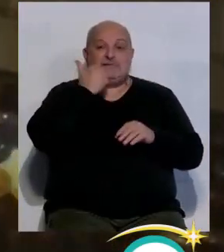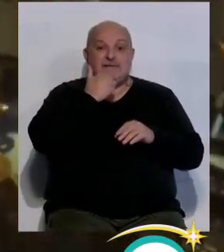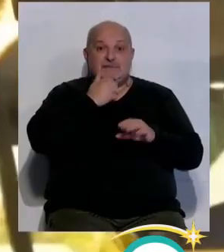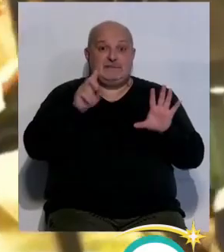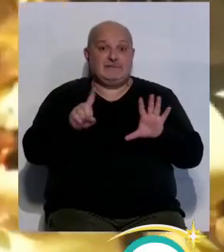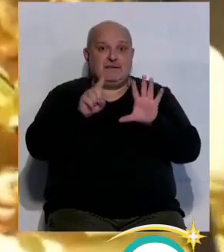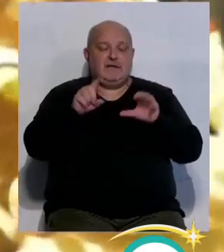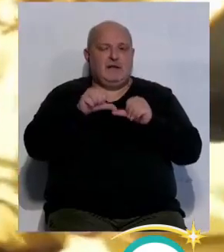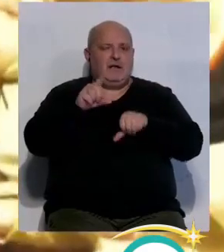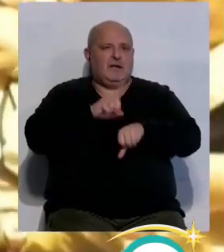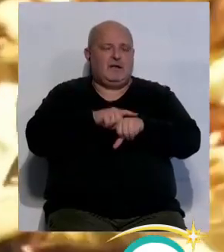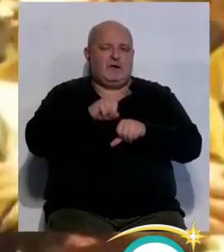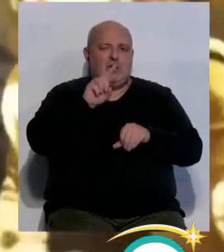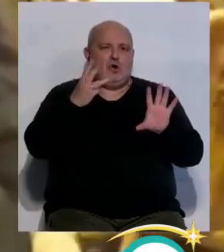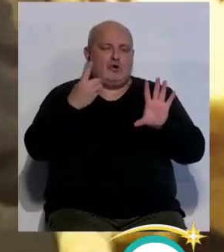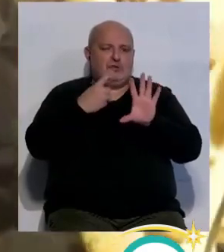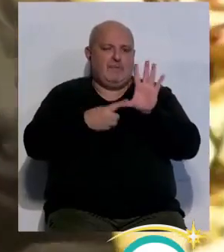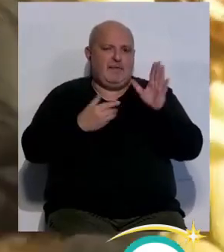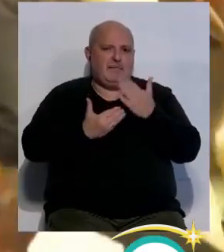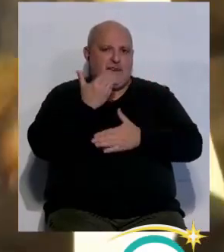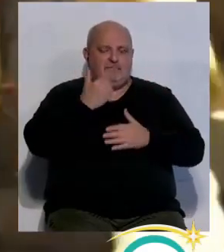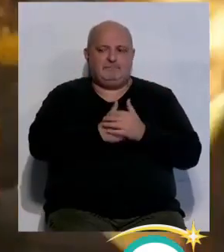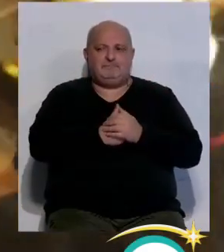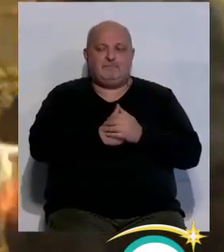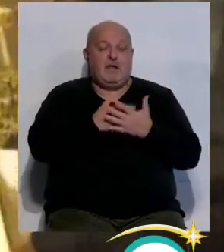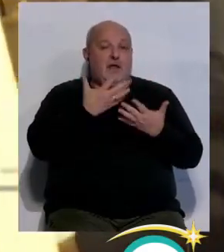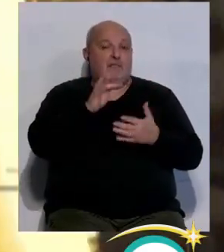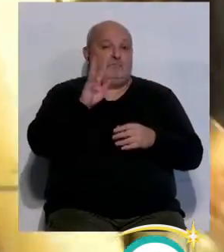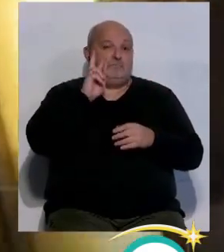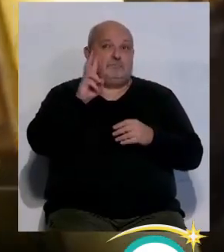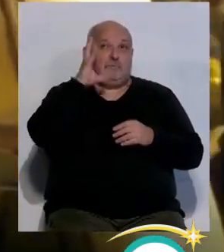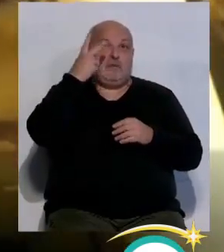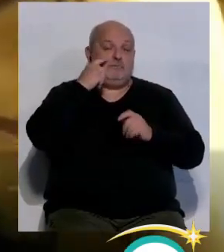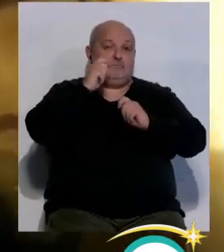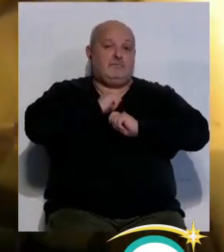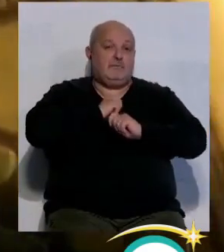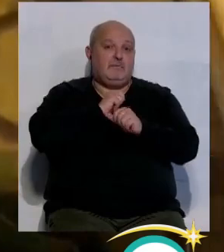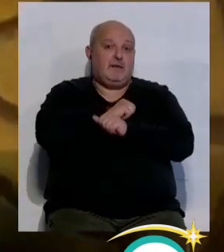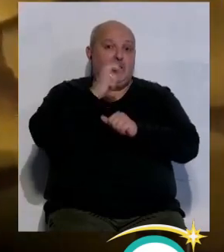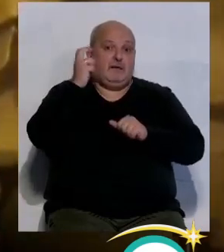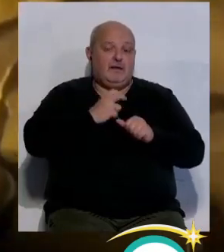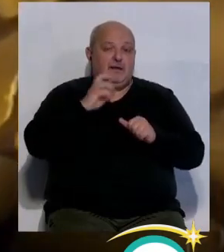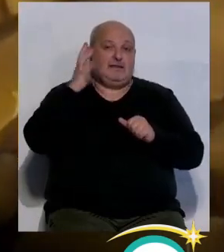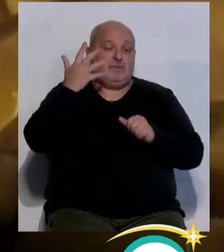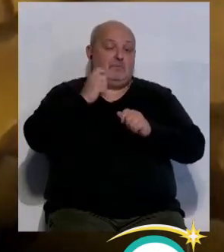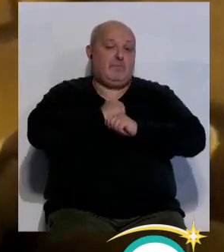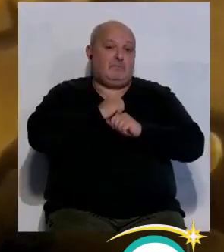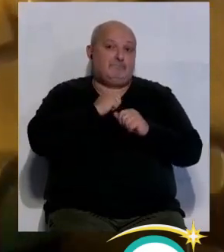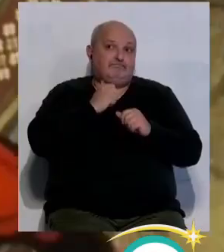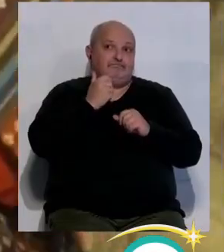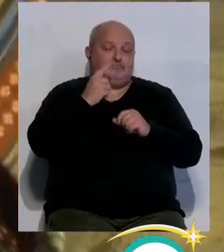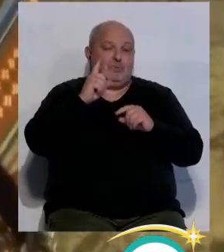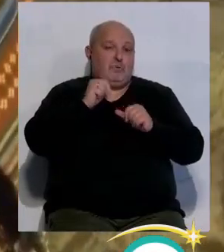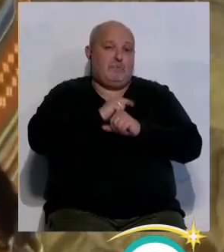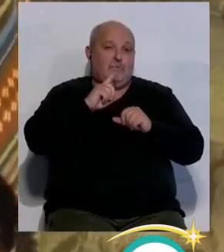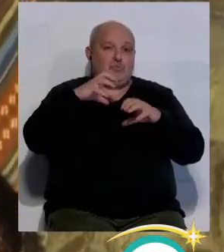día 6 a partir de las 8:30 de la mañana. Ahora solo queda mirar al cielo y esperar a que la climatología se comporte para